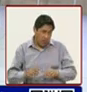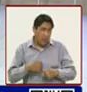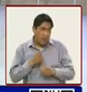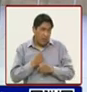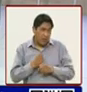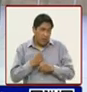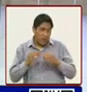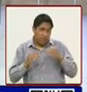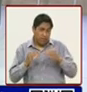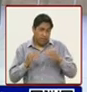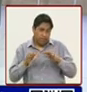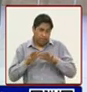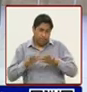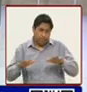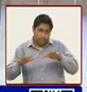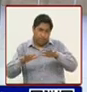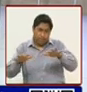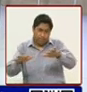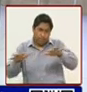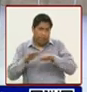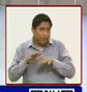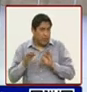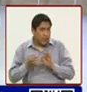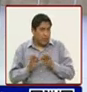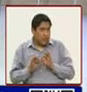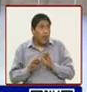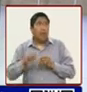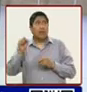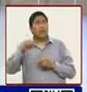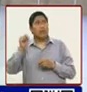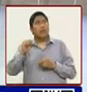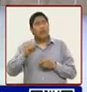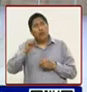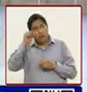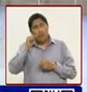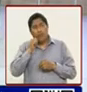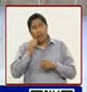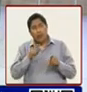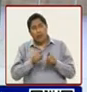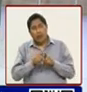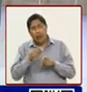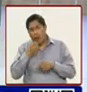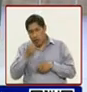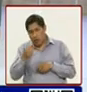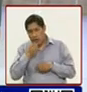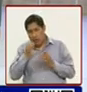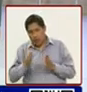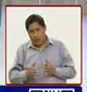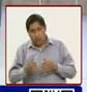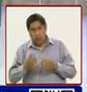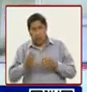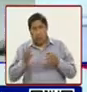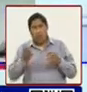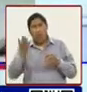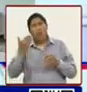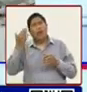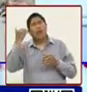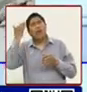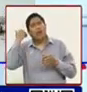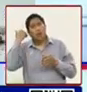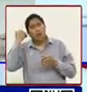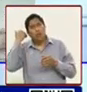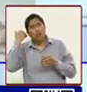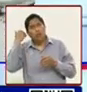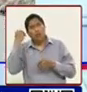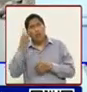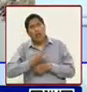trabajos de estabilización en esta zona? Sí, sí, hermana periodista, hemos tenido desgracias